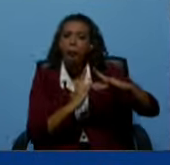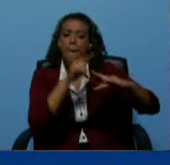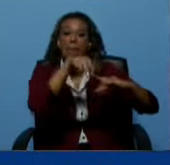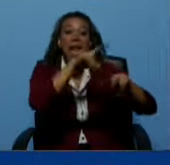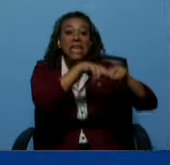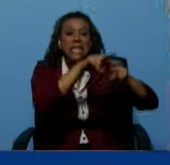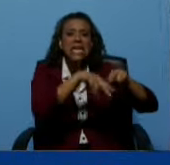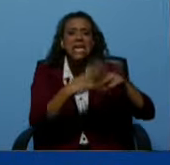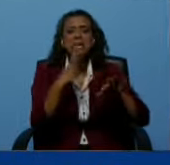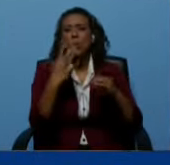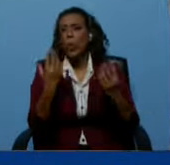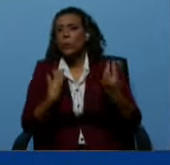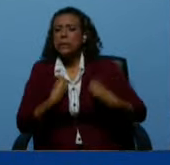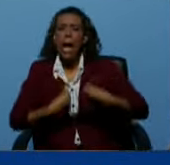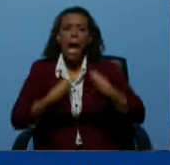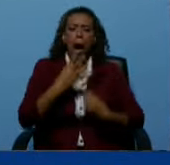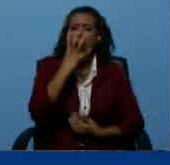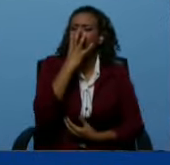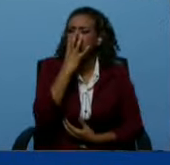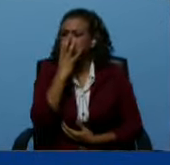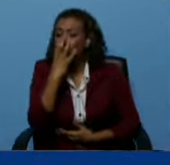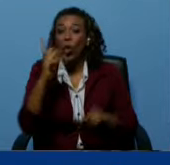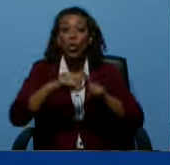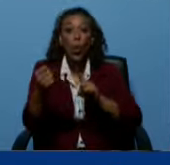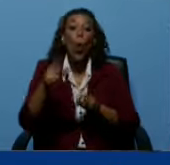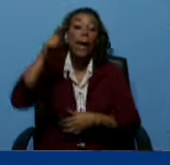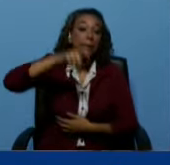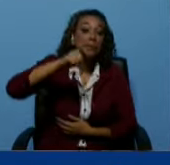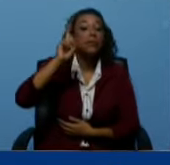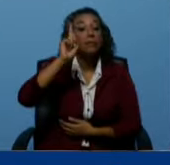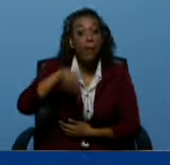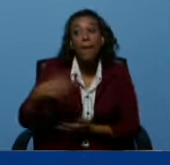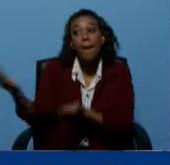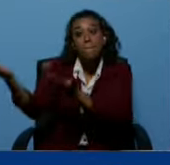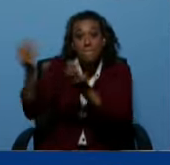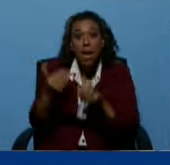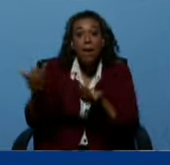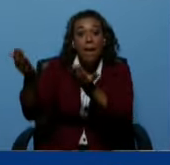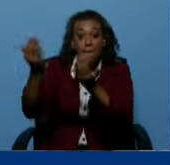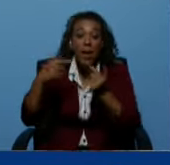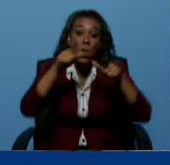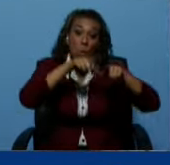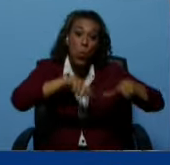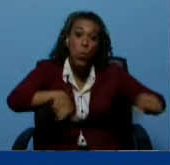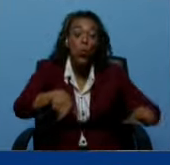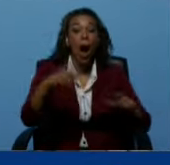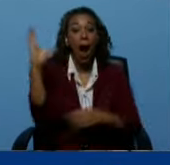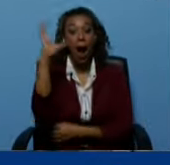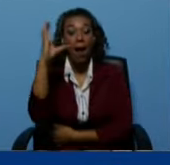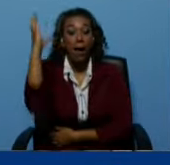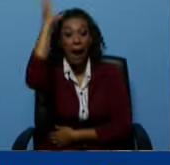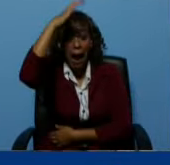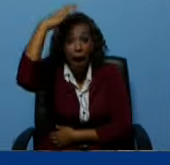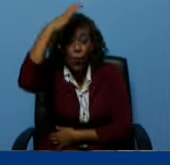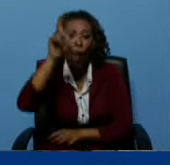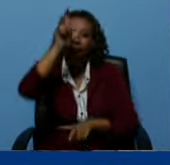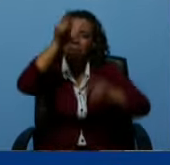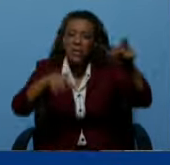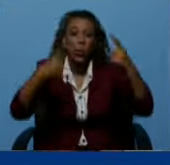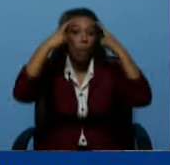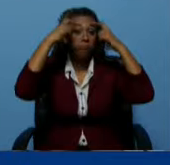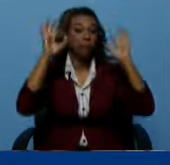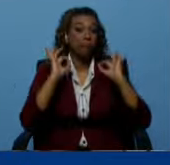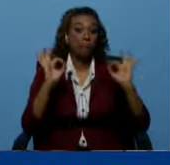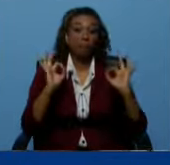nuestros niños, a nuestras niñas, y todo el que lo necesite que venga a este hospital con un personal de